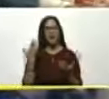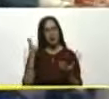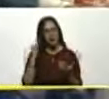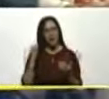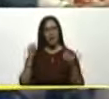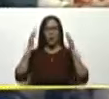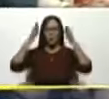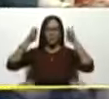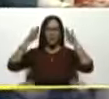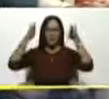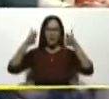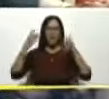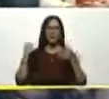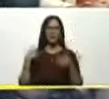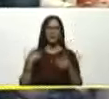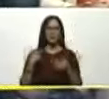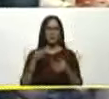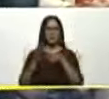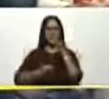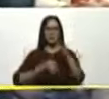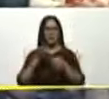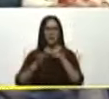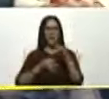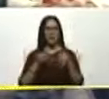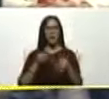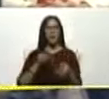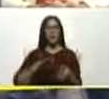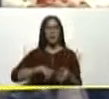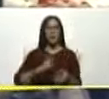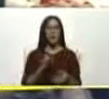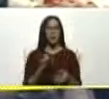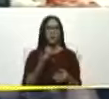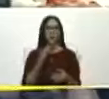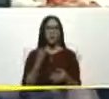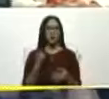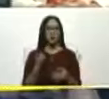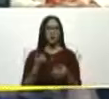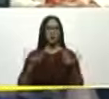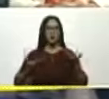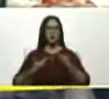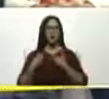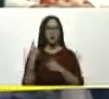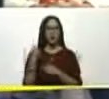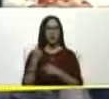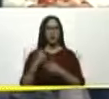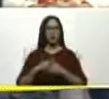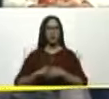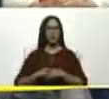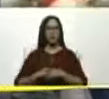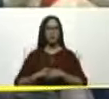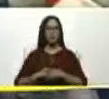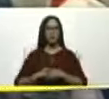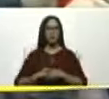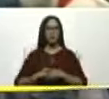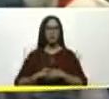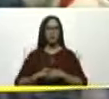tienen para explicarme, para que podamos mejorar los atributos que nos faltan. Y